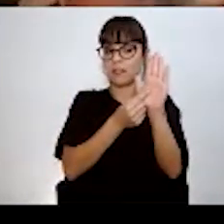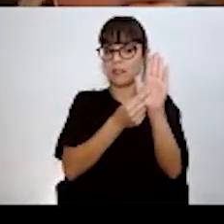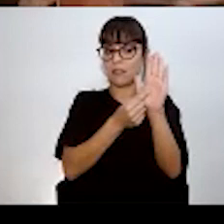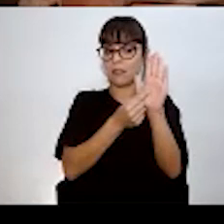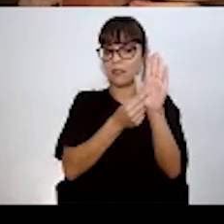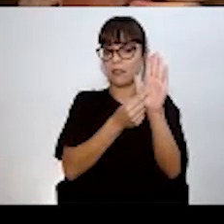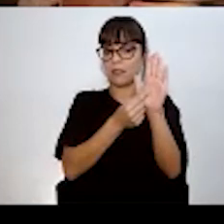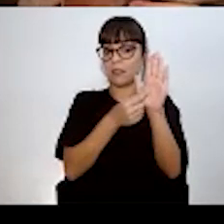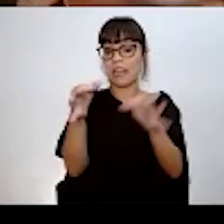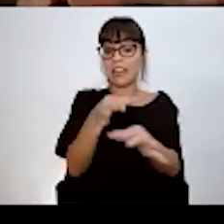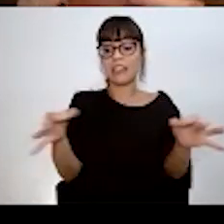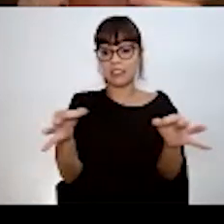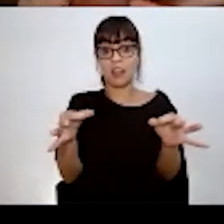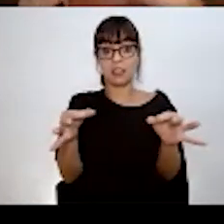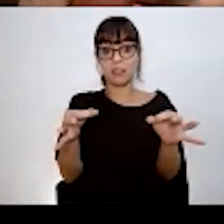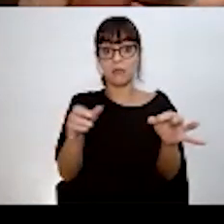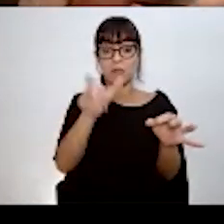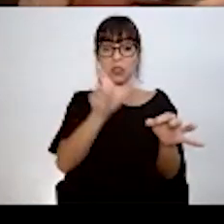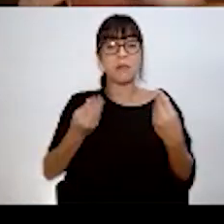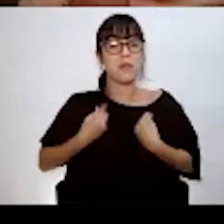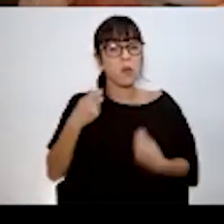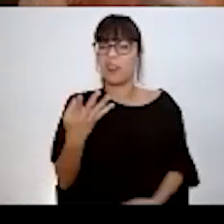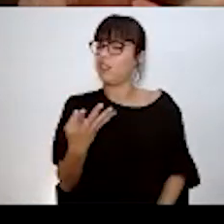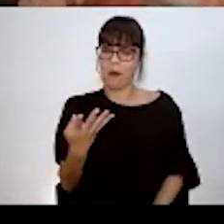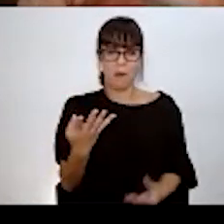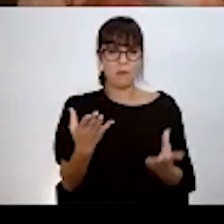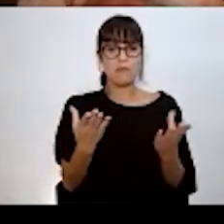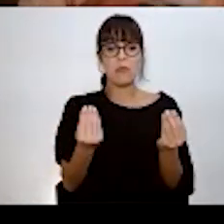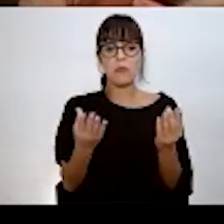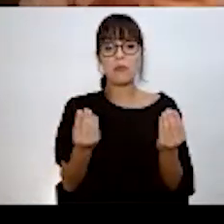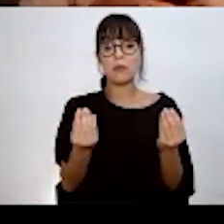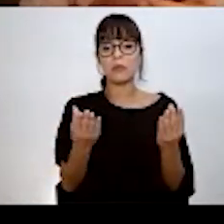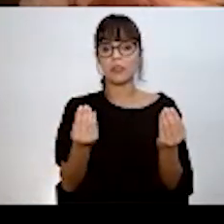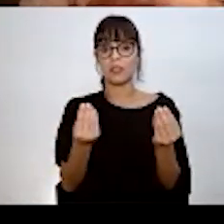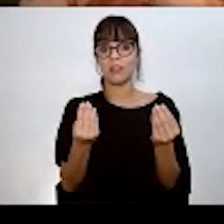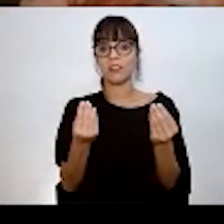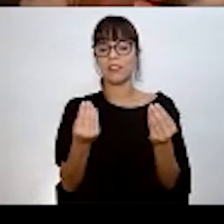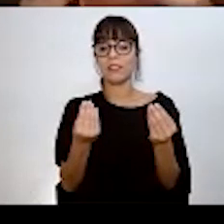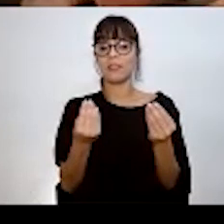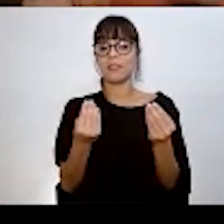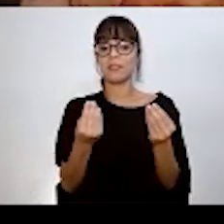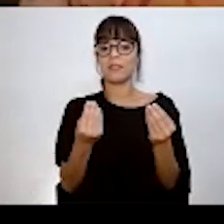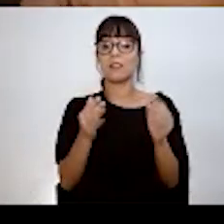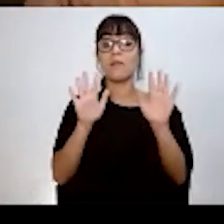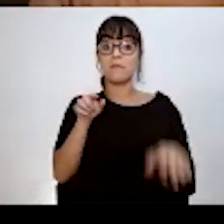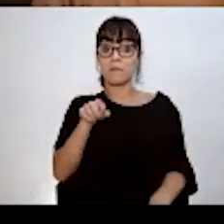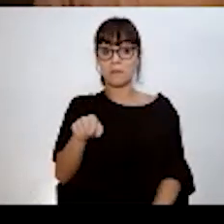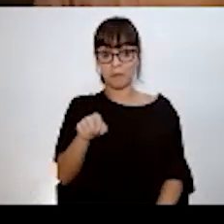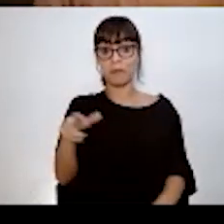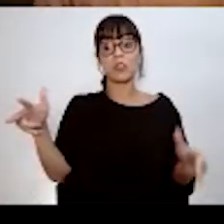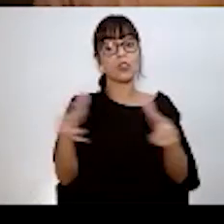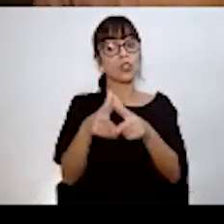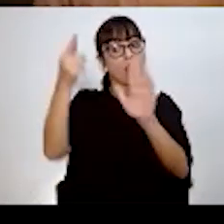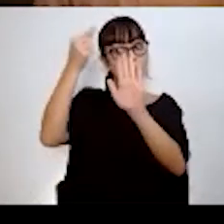sería enorme, si no mediaran mecanismos sociales de control de la población, de control de los